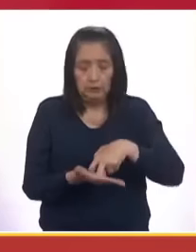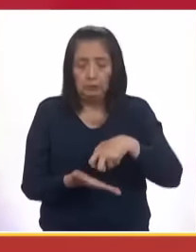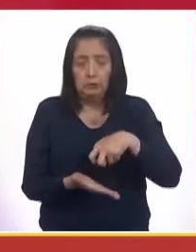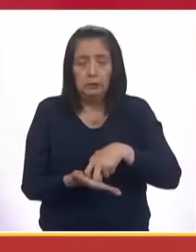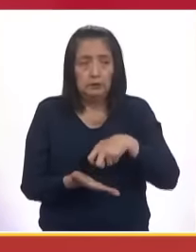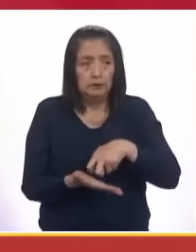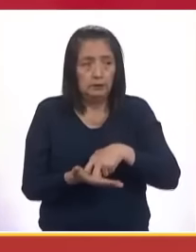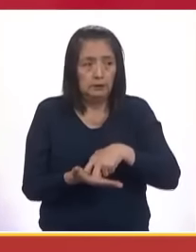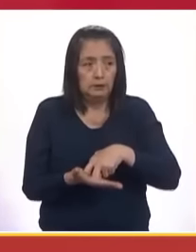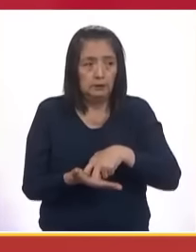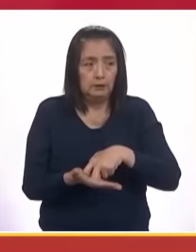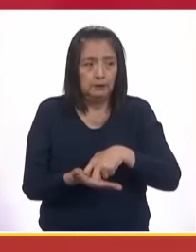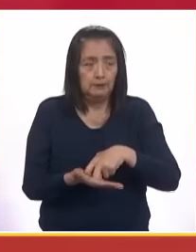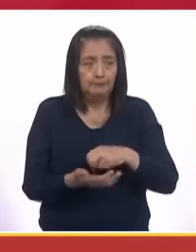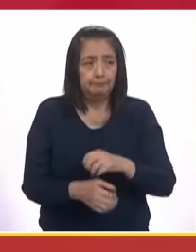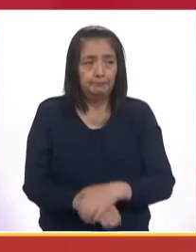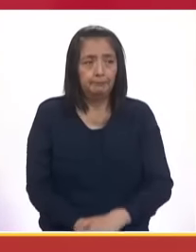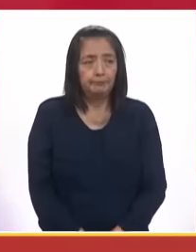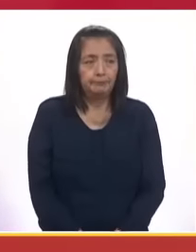rodillas